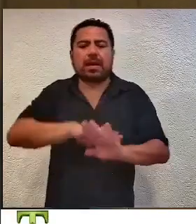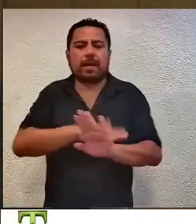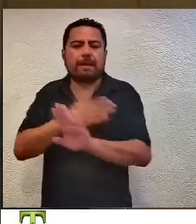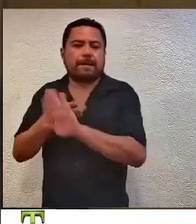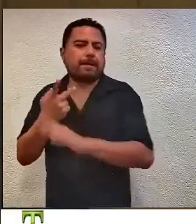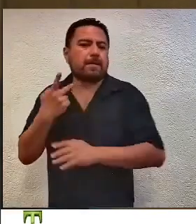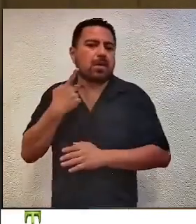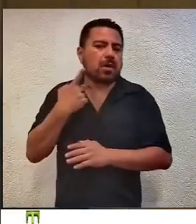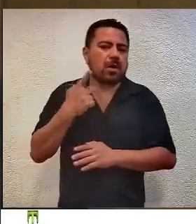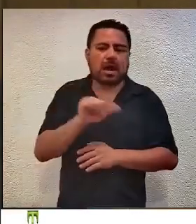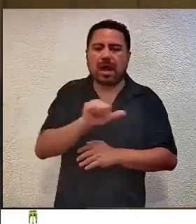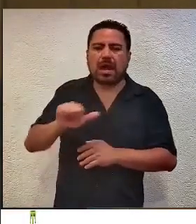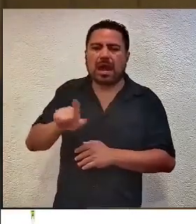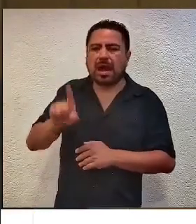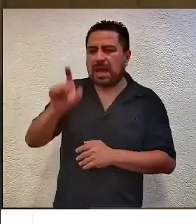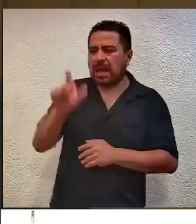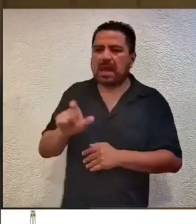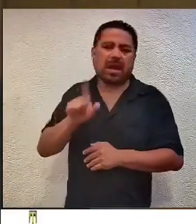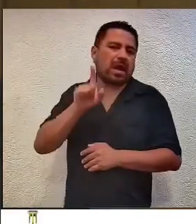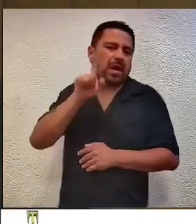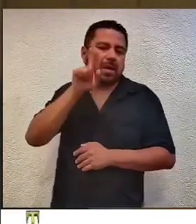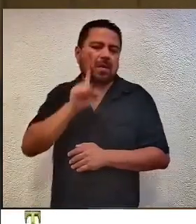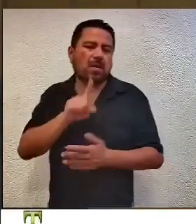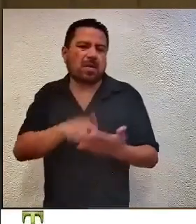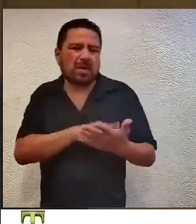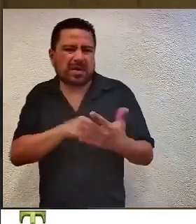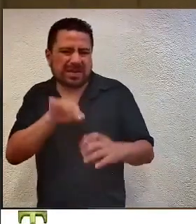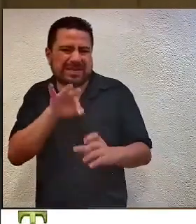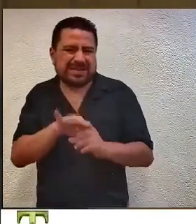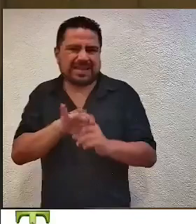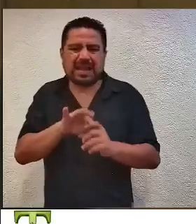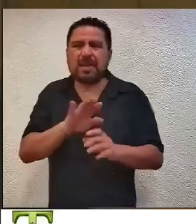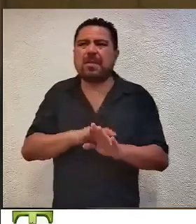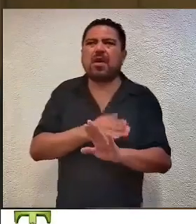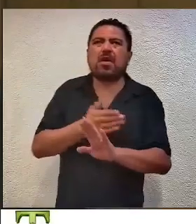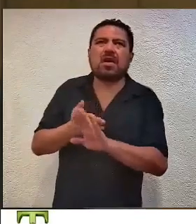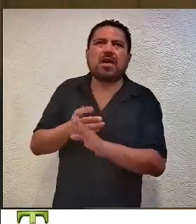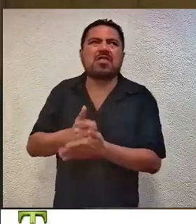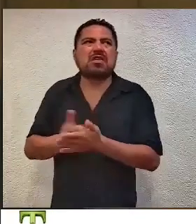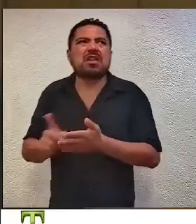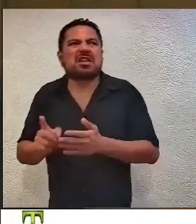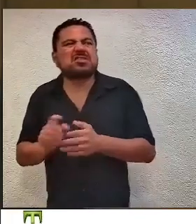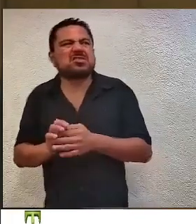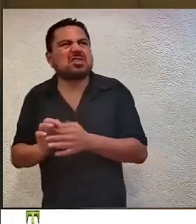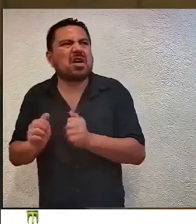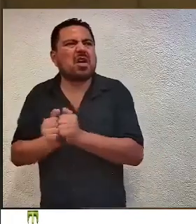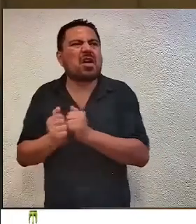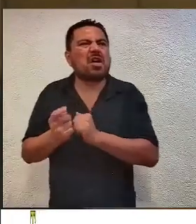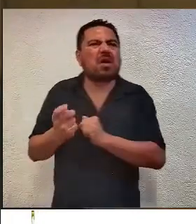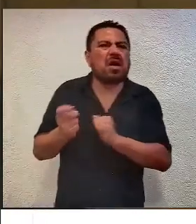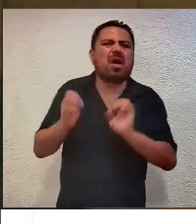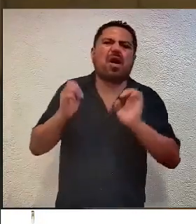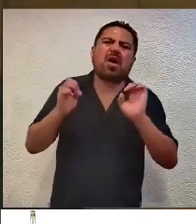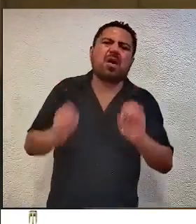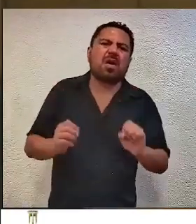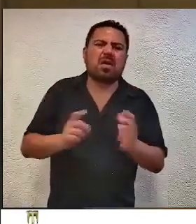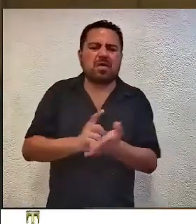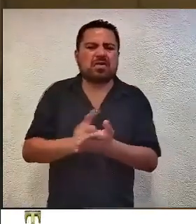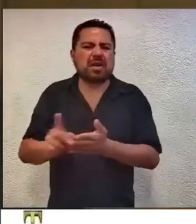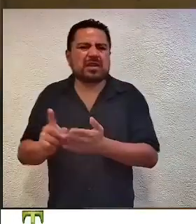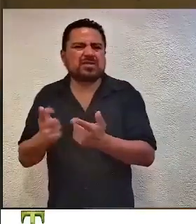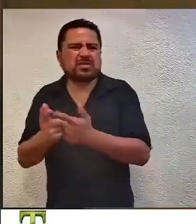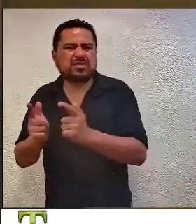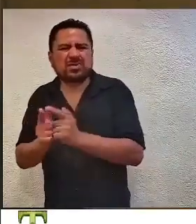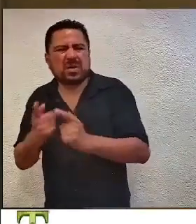política porque haya un derecho político electoral, porque hay un derecho afín a estos o porque haya un derecho